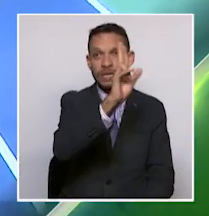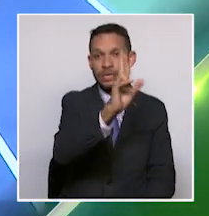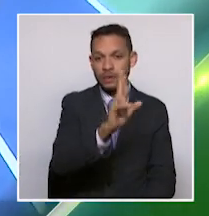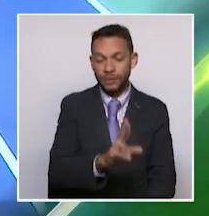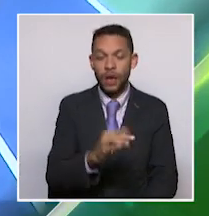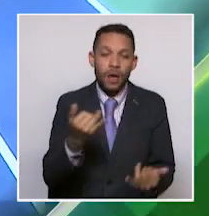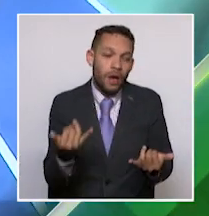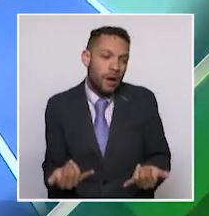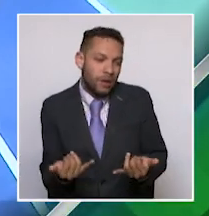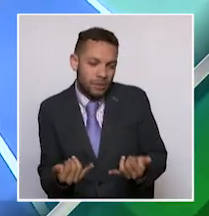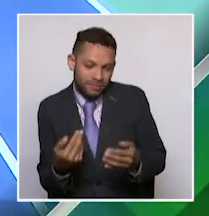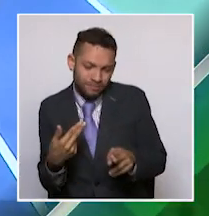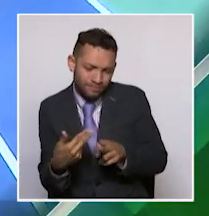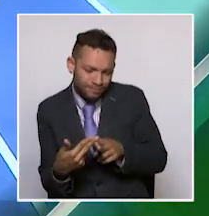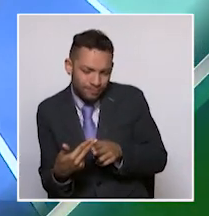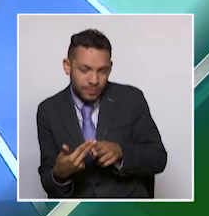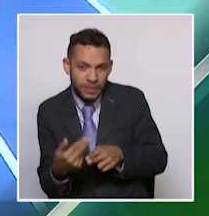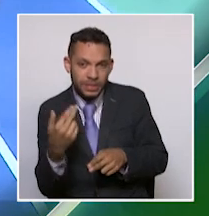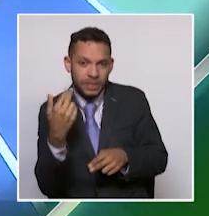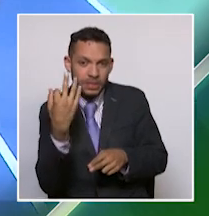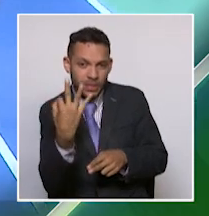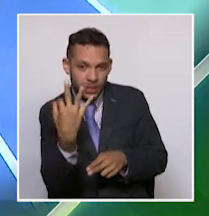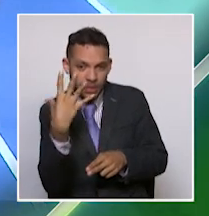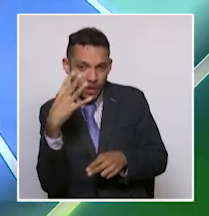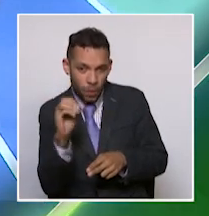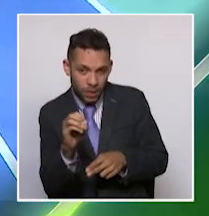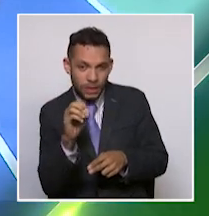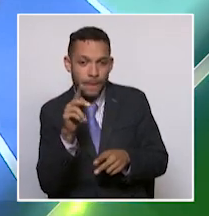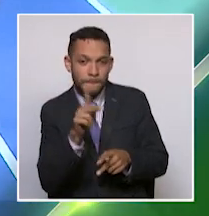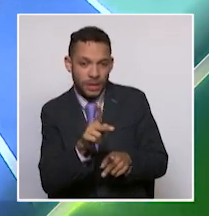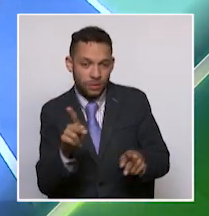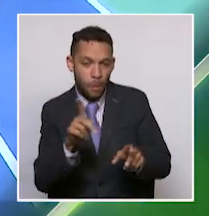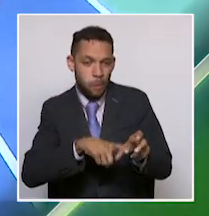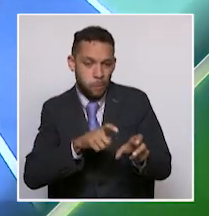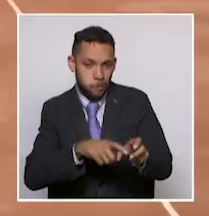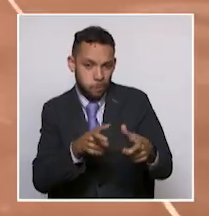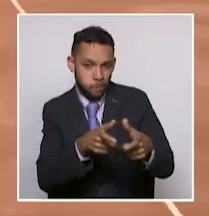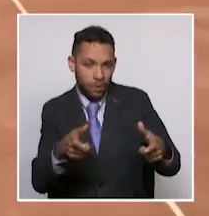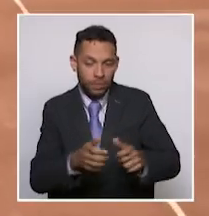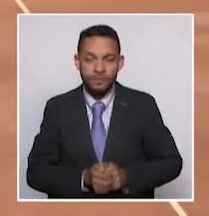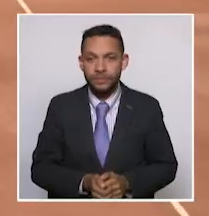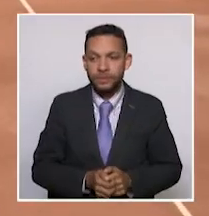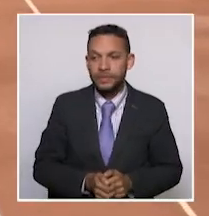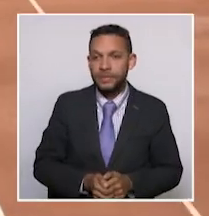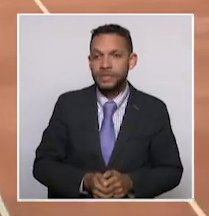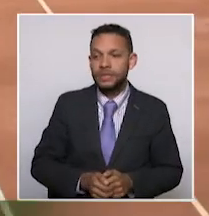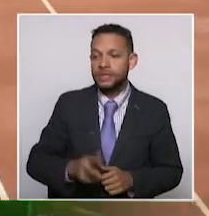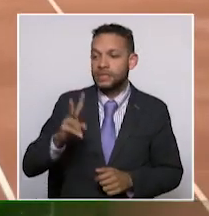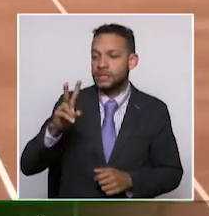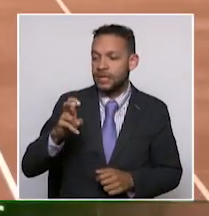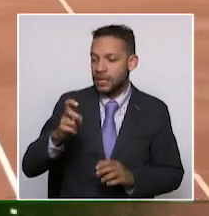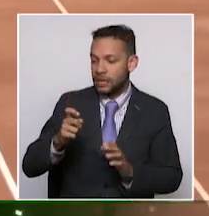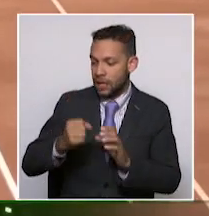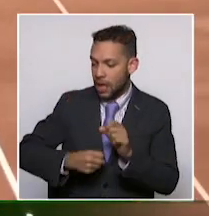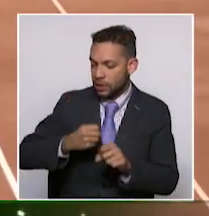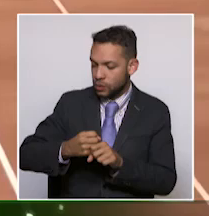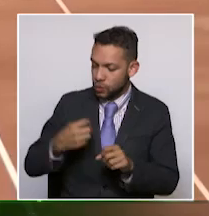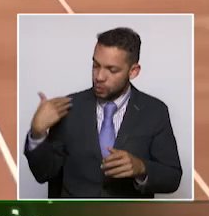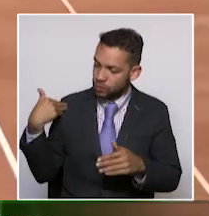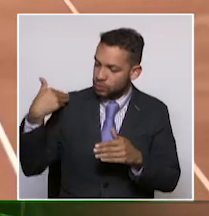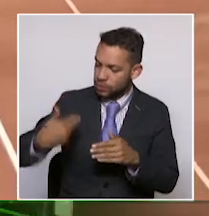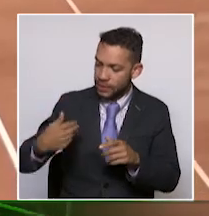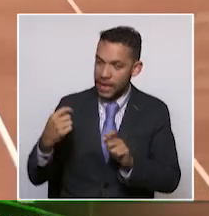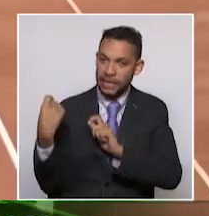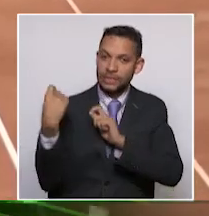Habrá aproximadamente 350 deportistas en competencia. Por 7º año consecutivo, la Federación Colombiana le asignó a la